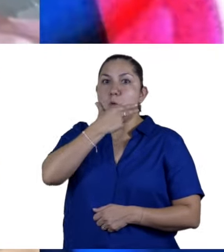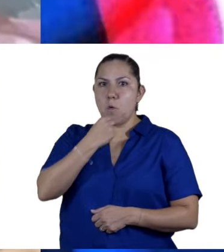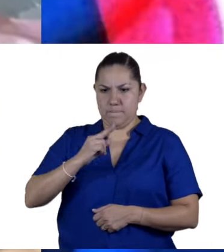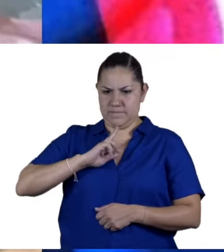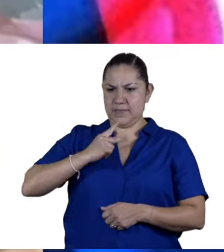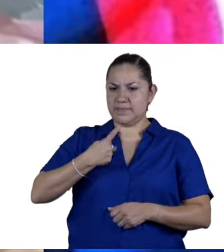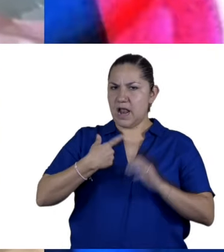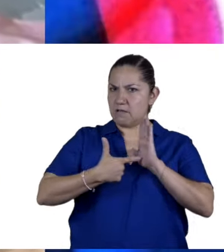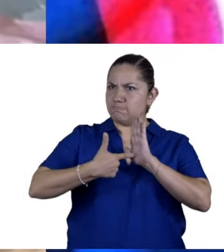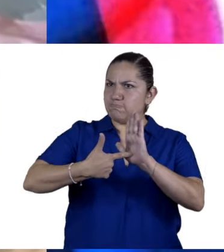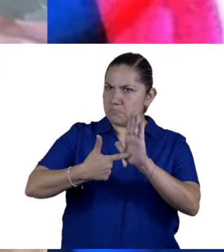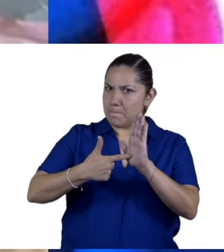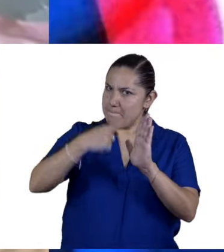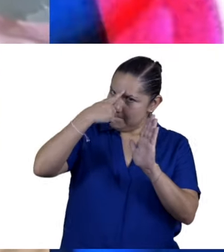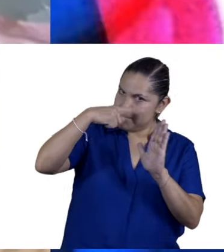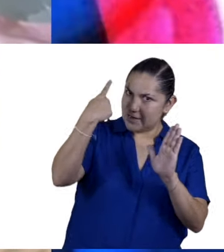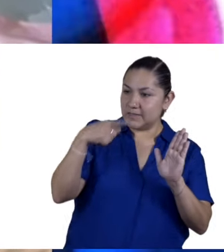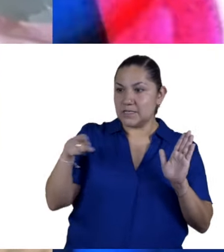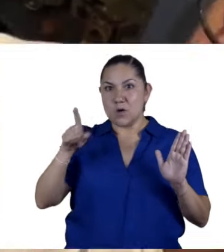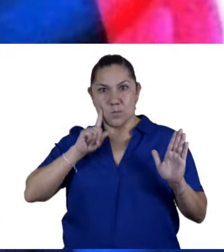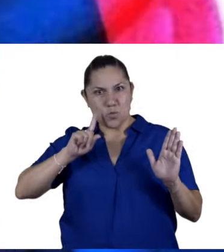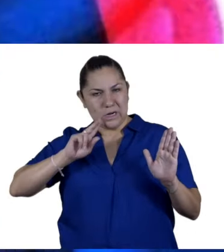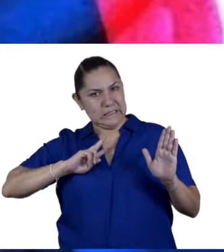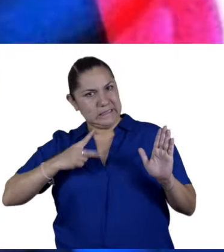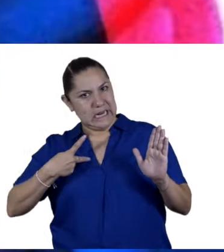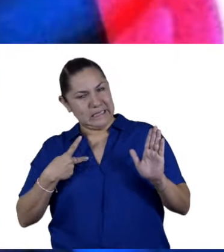tenemos más fácil que como las mujeres trans. Sí. ¿Por qué?